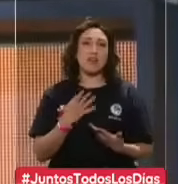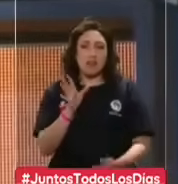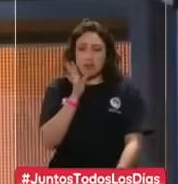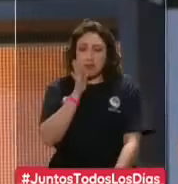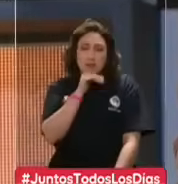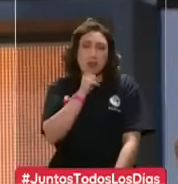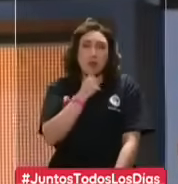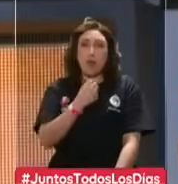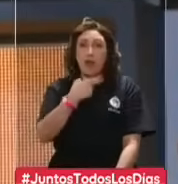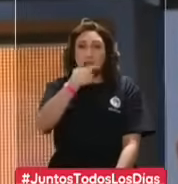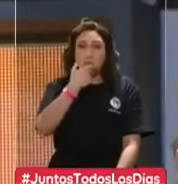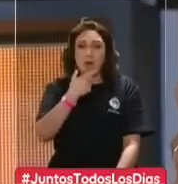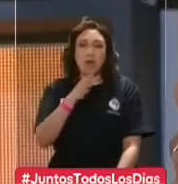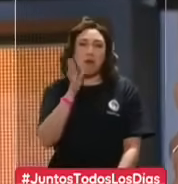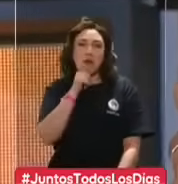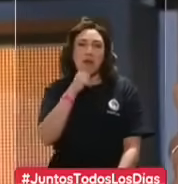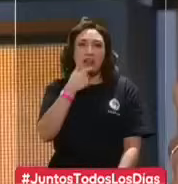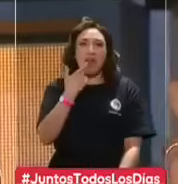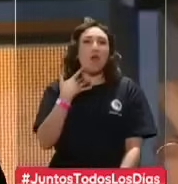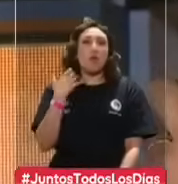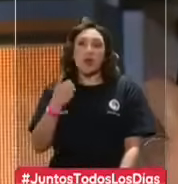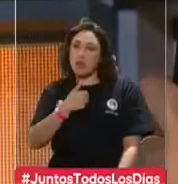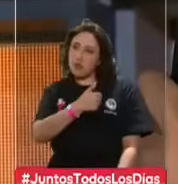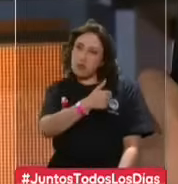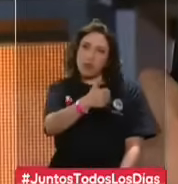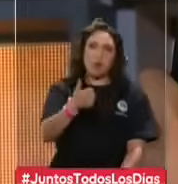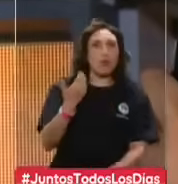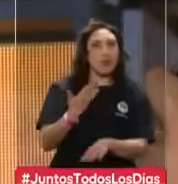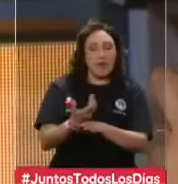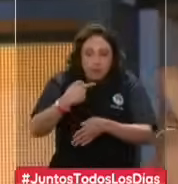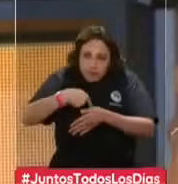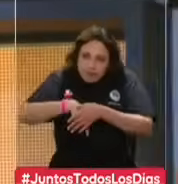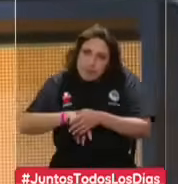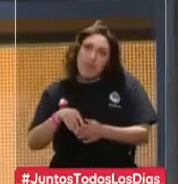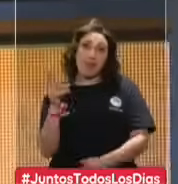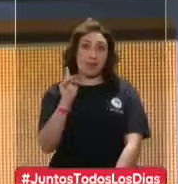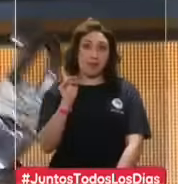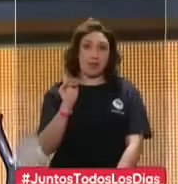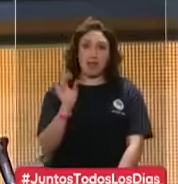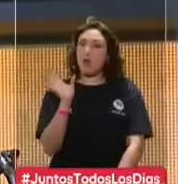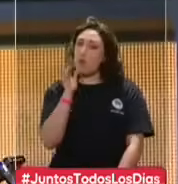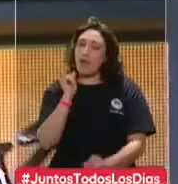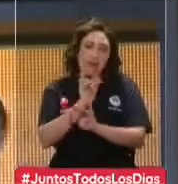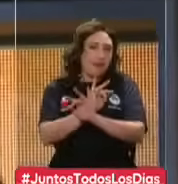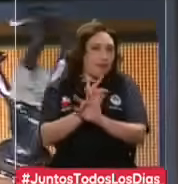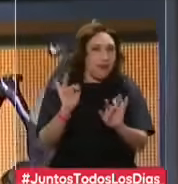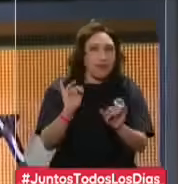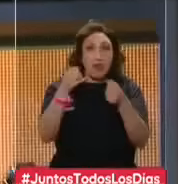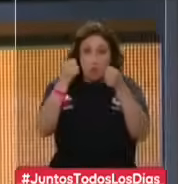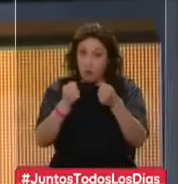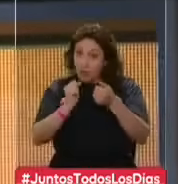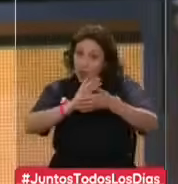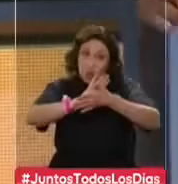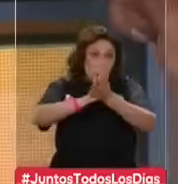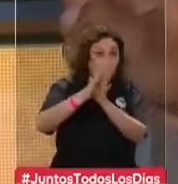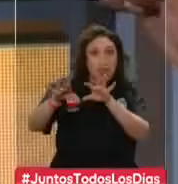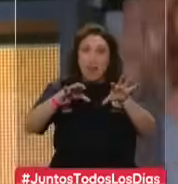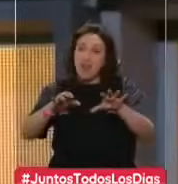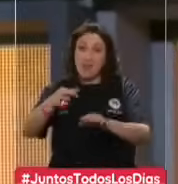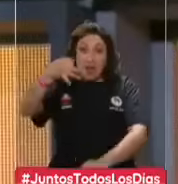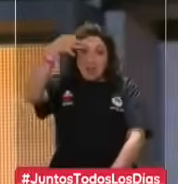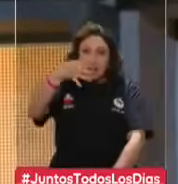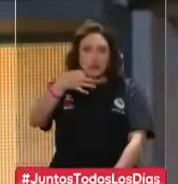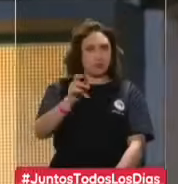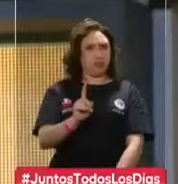tenés humor y si no te ríes, porque todo en el fondo acá, todos tenemos alguna discapacidad. O sea, que no hay nadie que sea capaz de todo. Todos somos